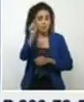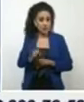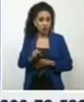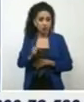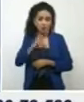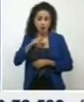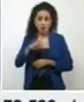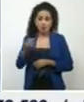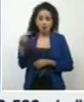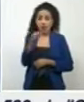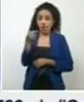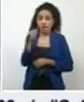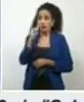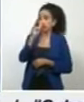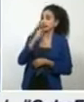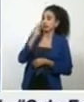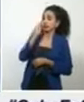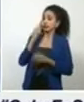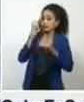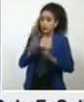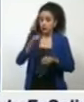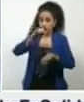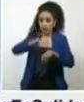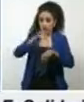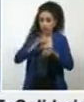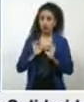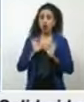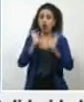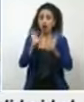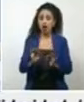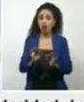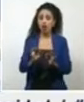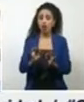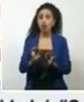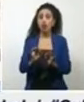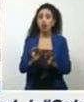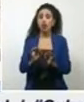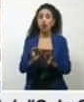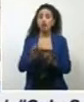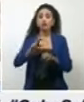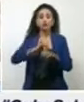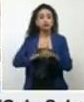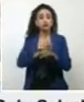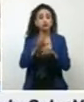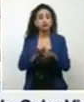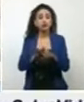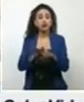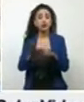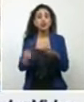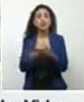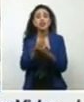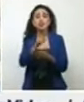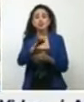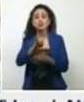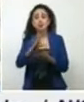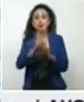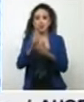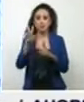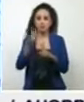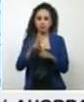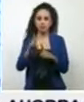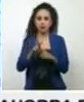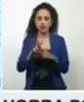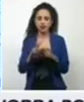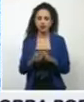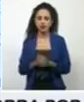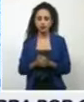tiempo real a COVID-19 desde el día 19 de mayo. Un usuario